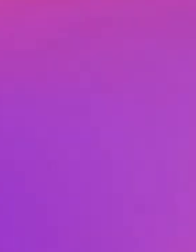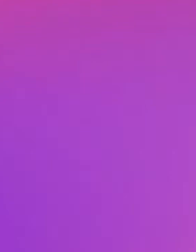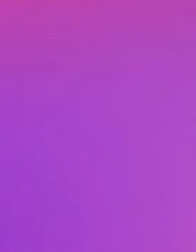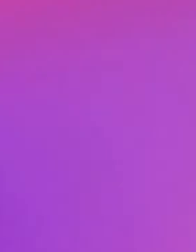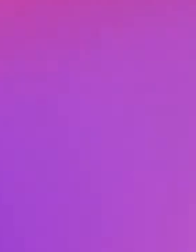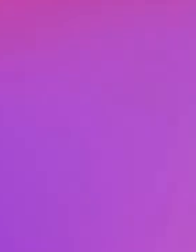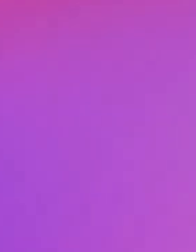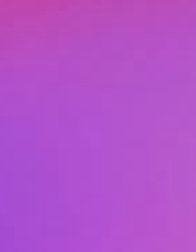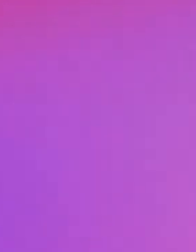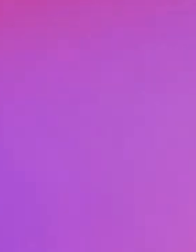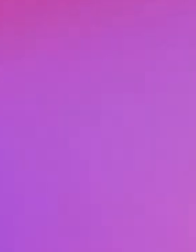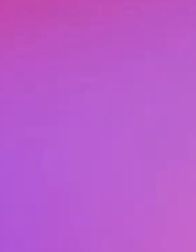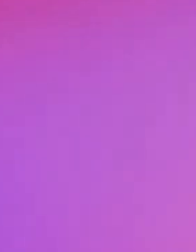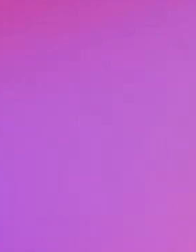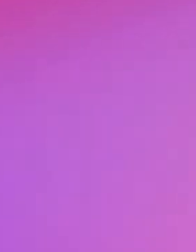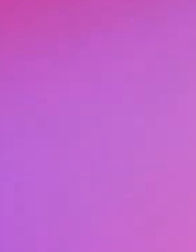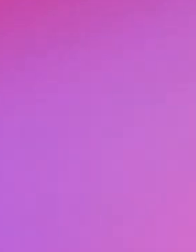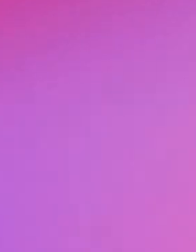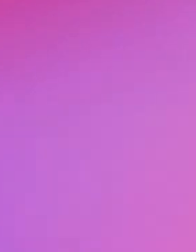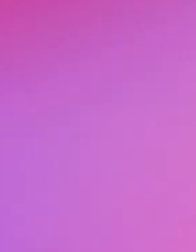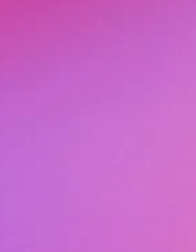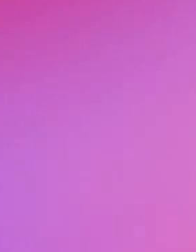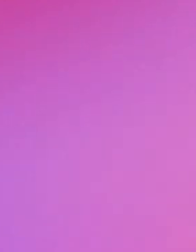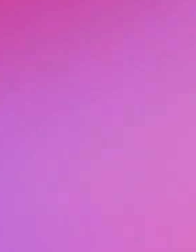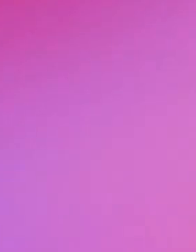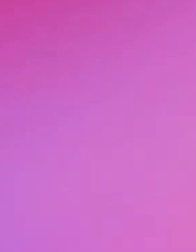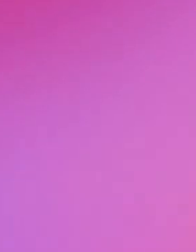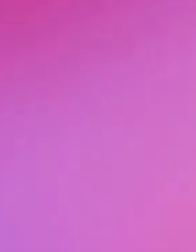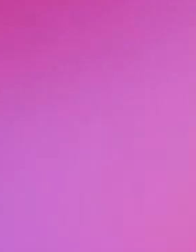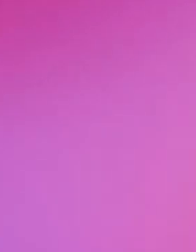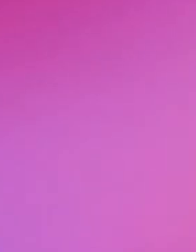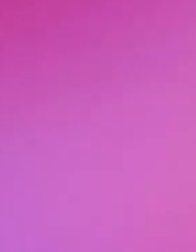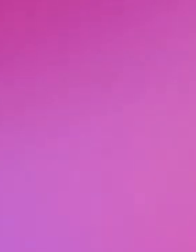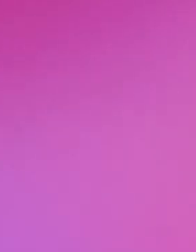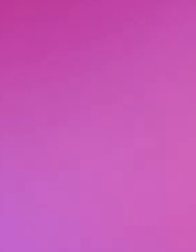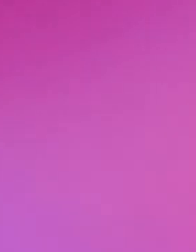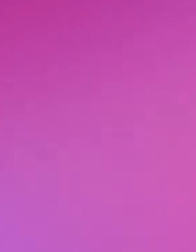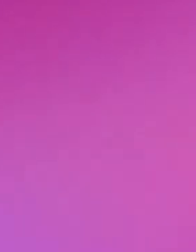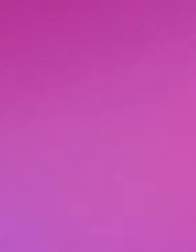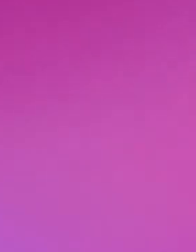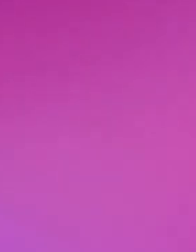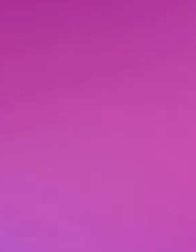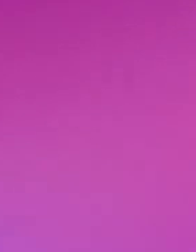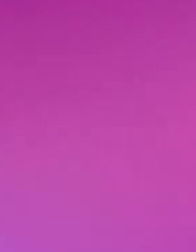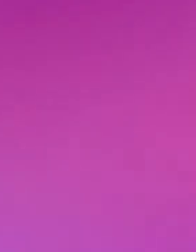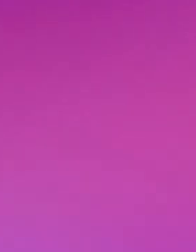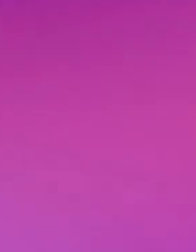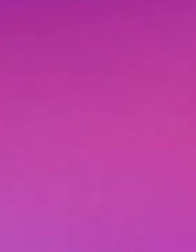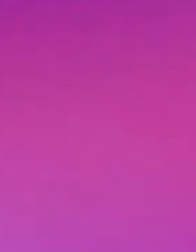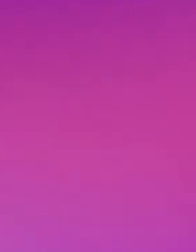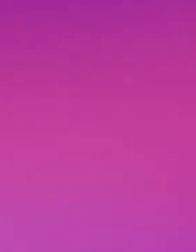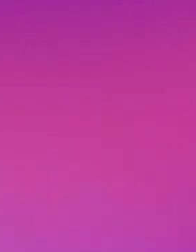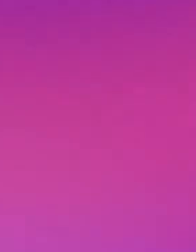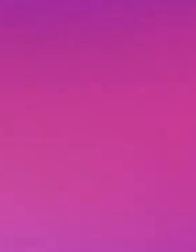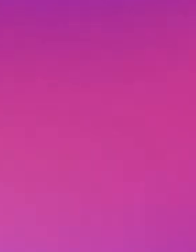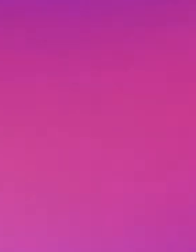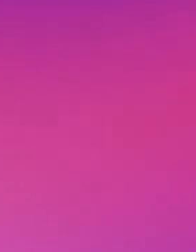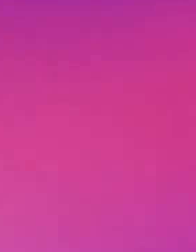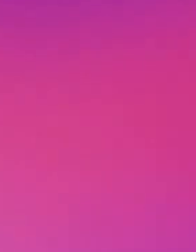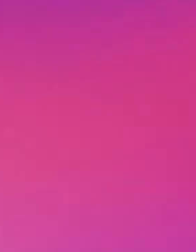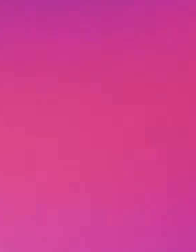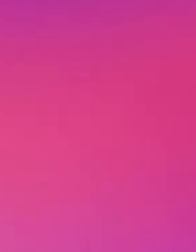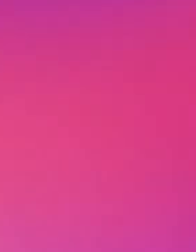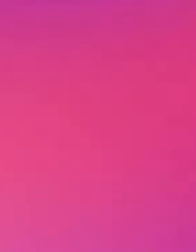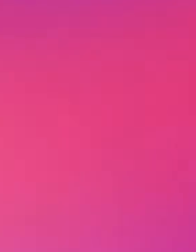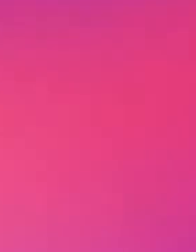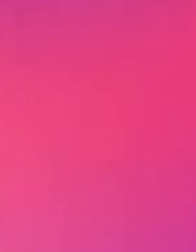Si tienes dudas o necesitas ayuda, llama al Centro de Apoyo Pedagógico a Distancia. El número de teléfono para secundaria